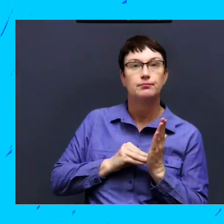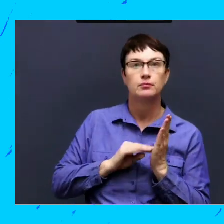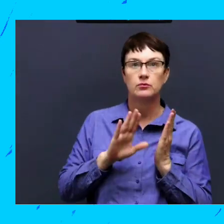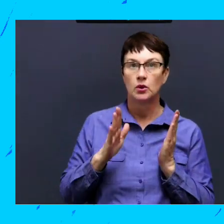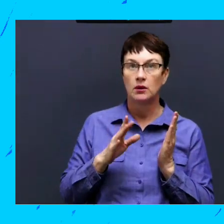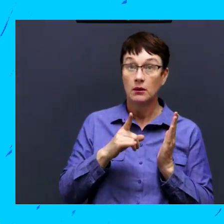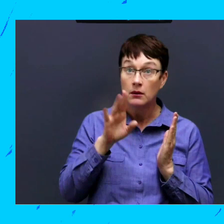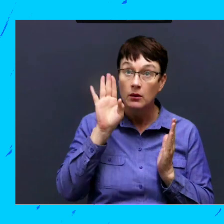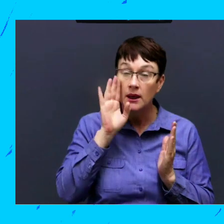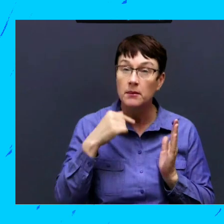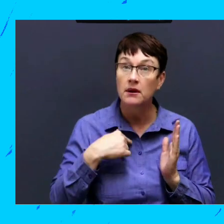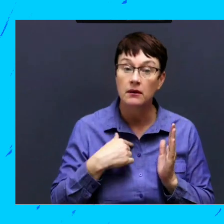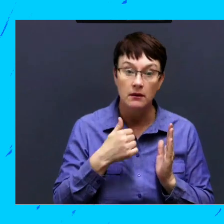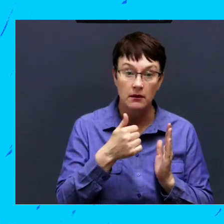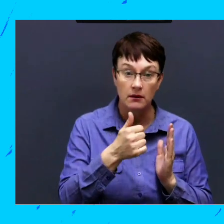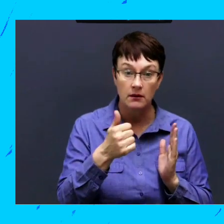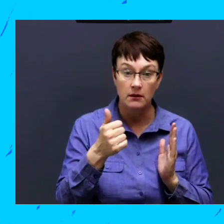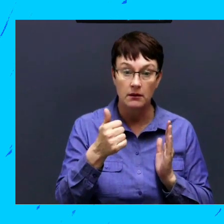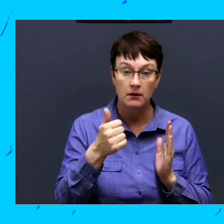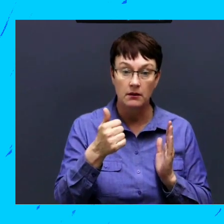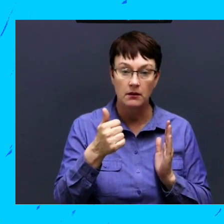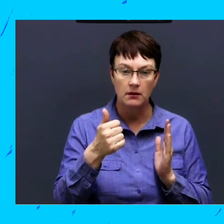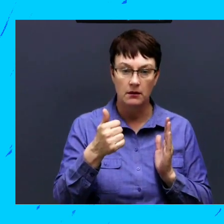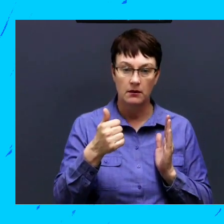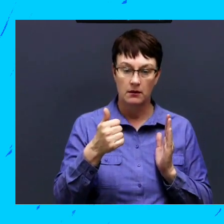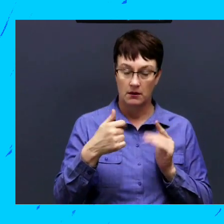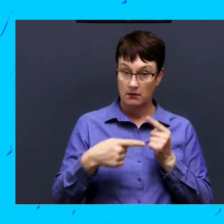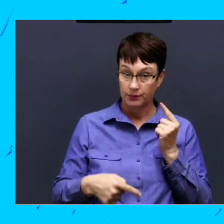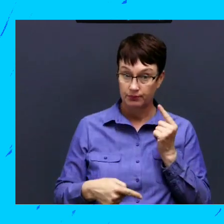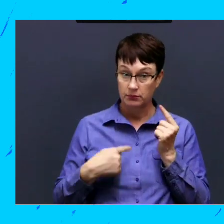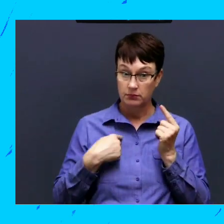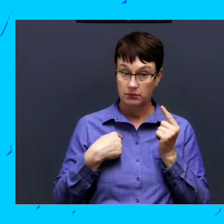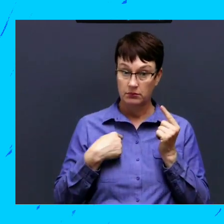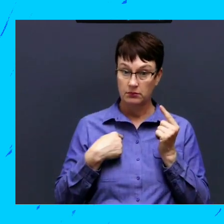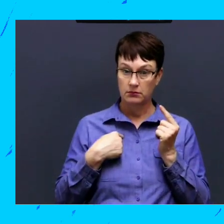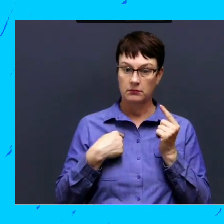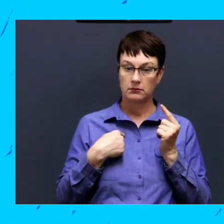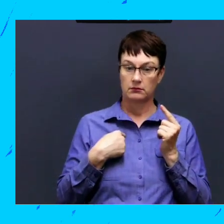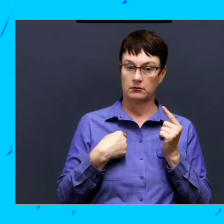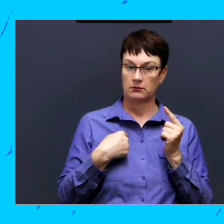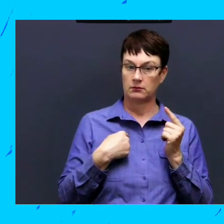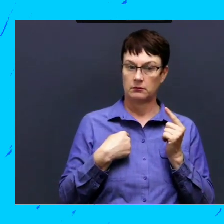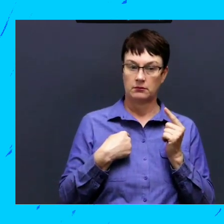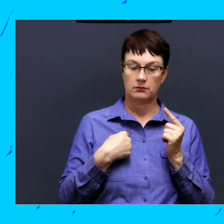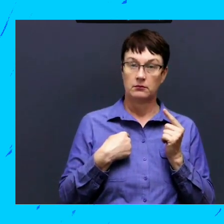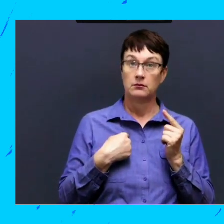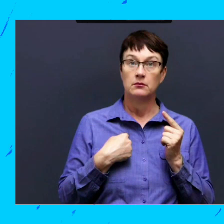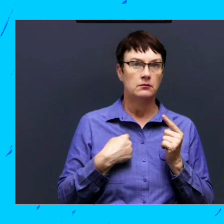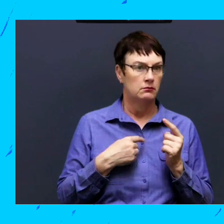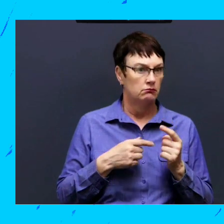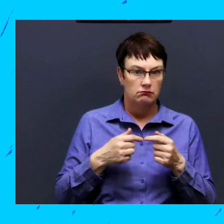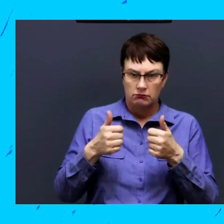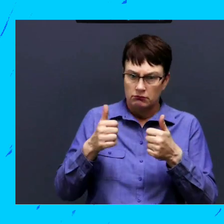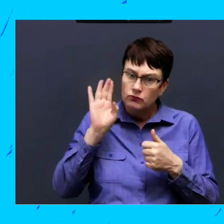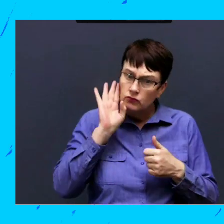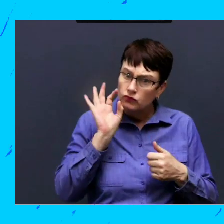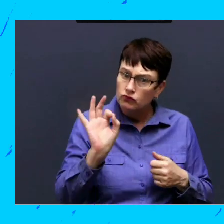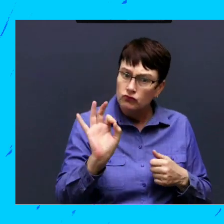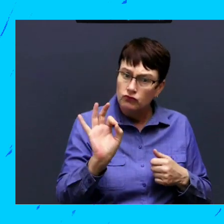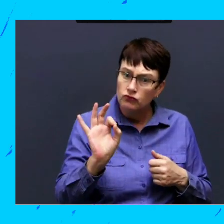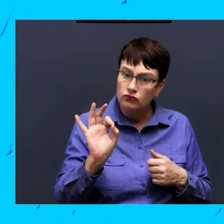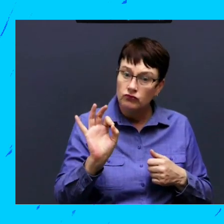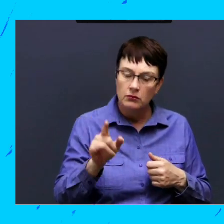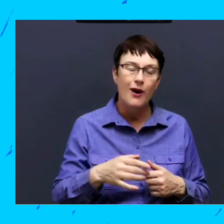Perdón, ¿me están escuchando? Creo que desconecté. No, te estábamos escuchando.